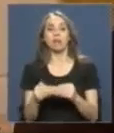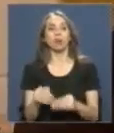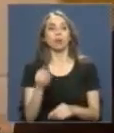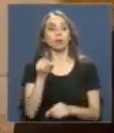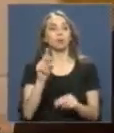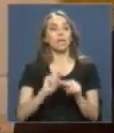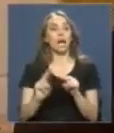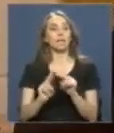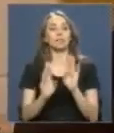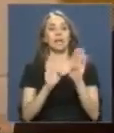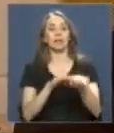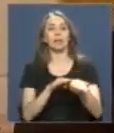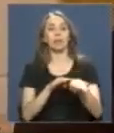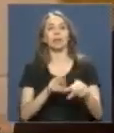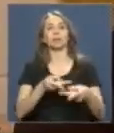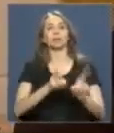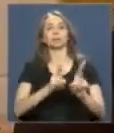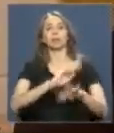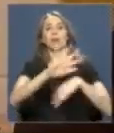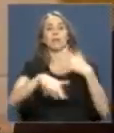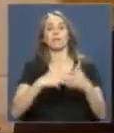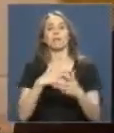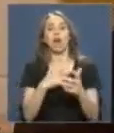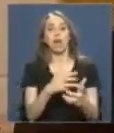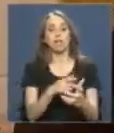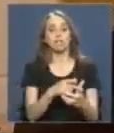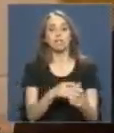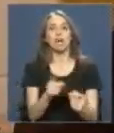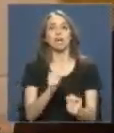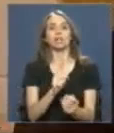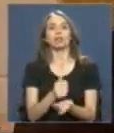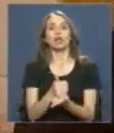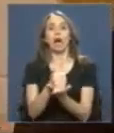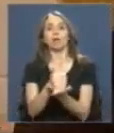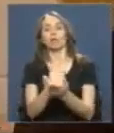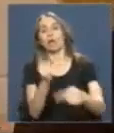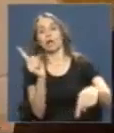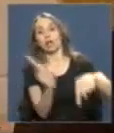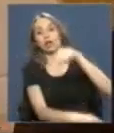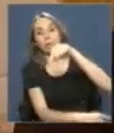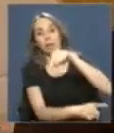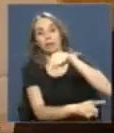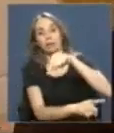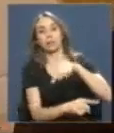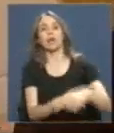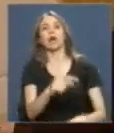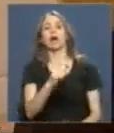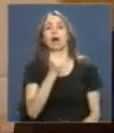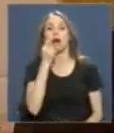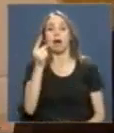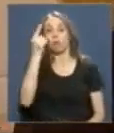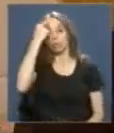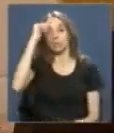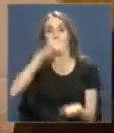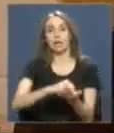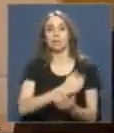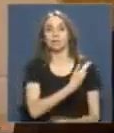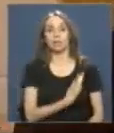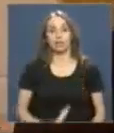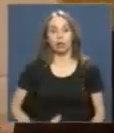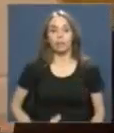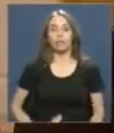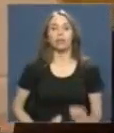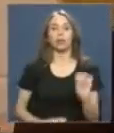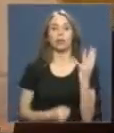hace es favorecer y consentir la violencia, no colaborar en su combate, acusar de incapacidad al gobierno, y el